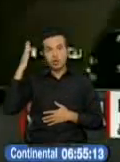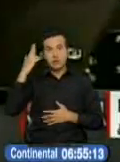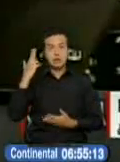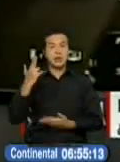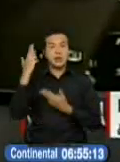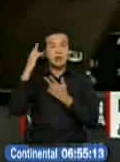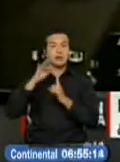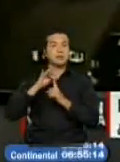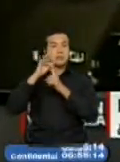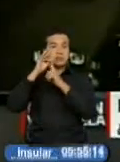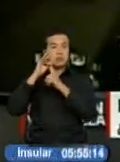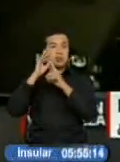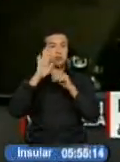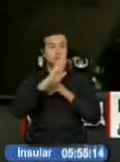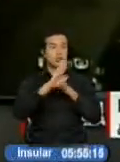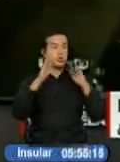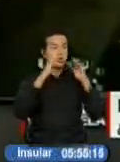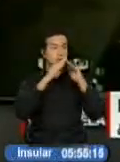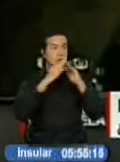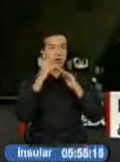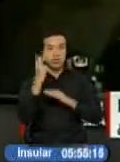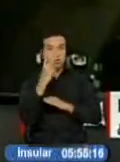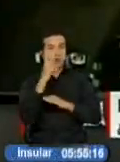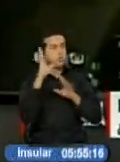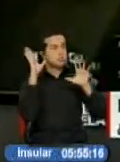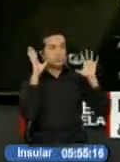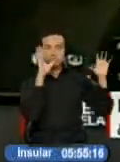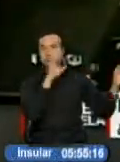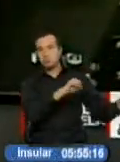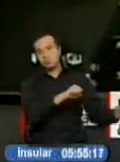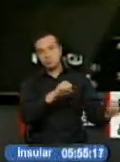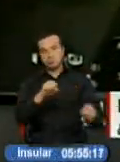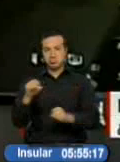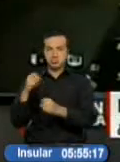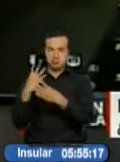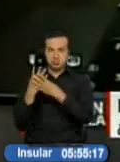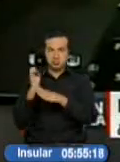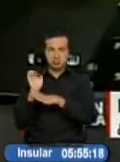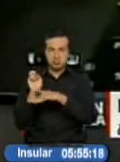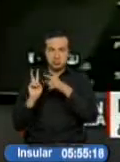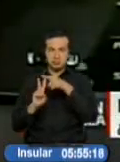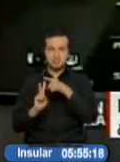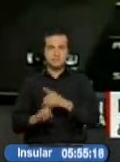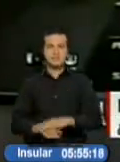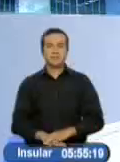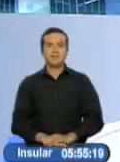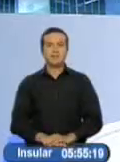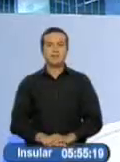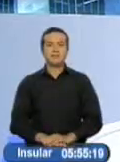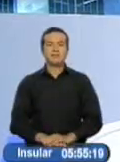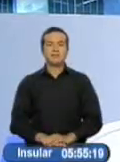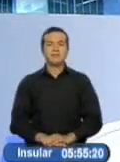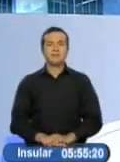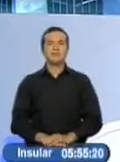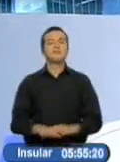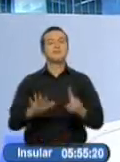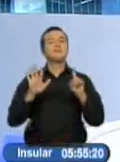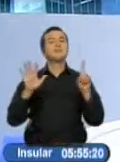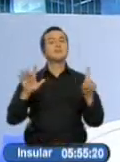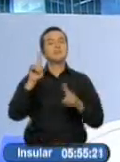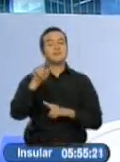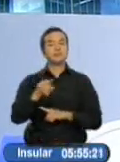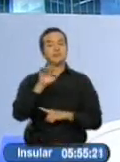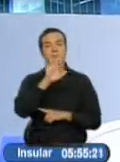Inteligencia sacando de sus domicilios a los políticos. Fernanda de la Bastida, Ecuador TV. A las 6 de la mañana